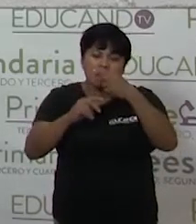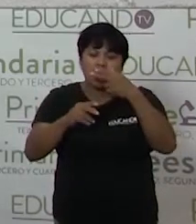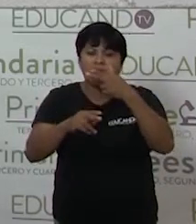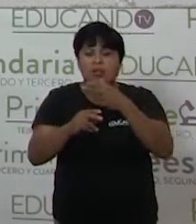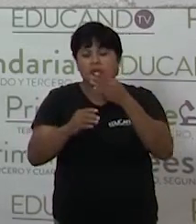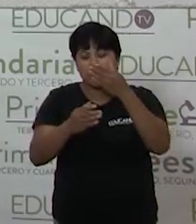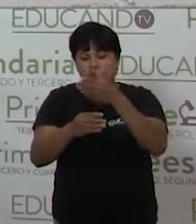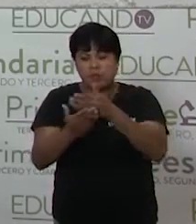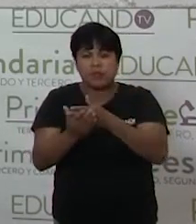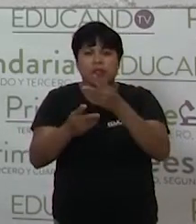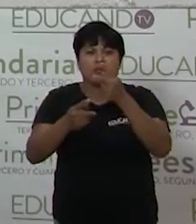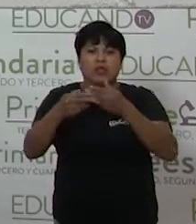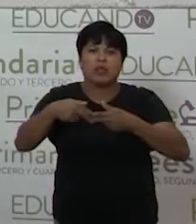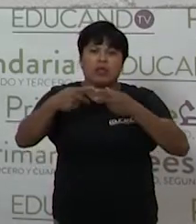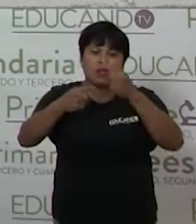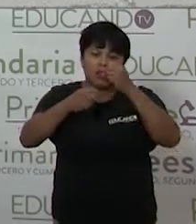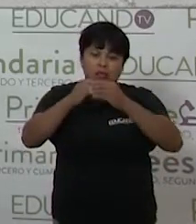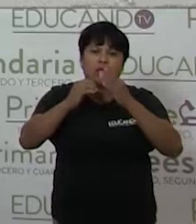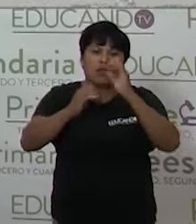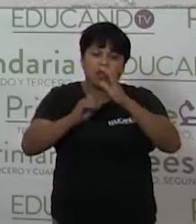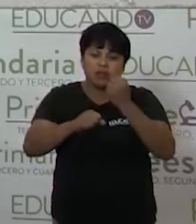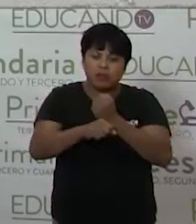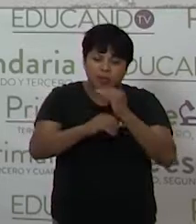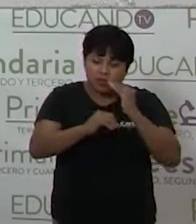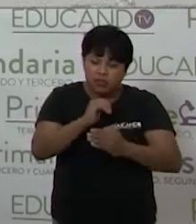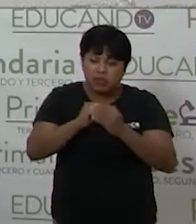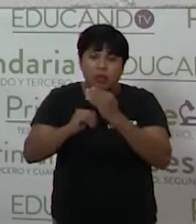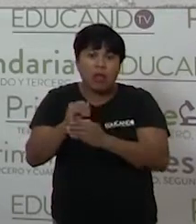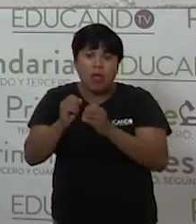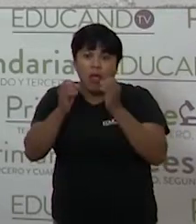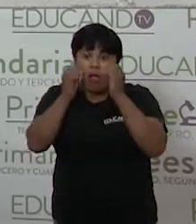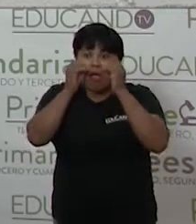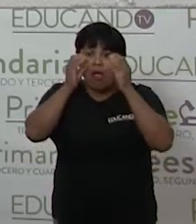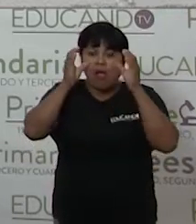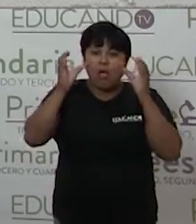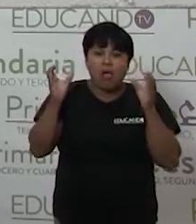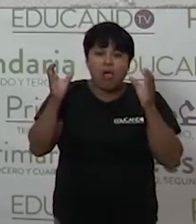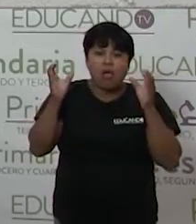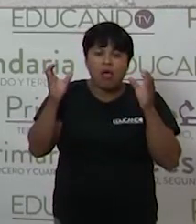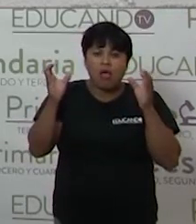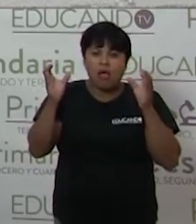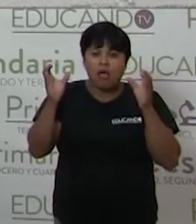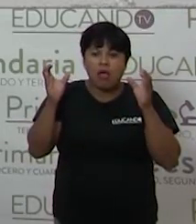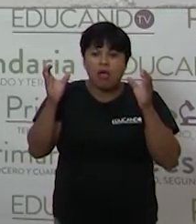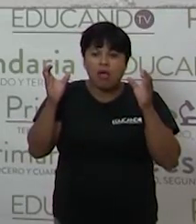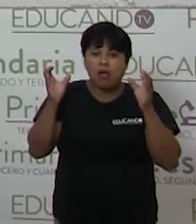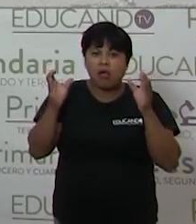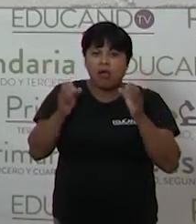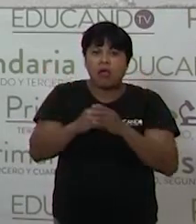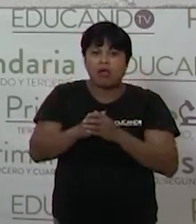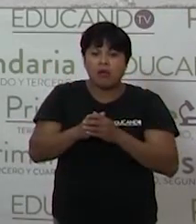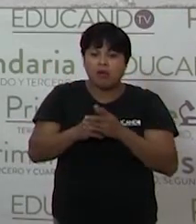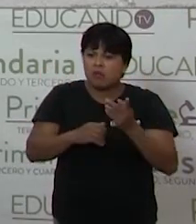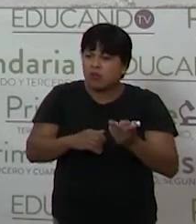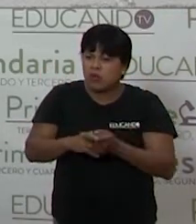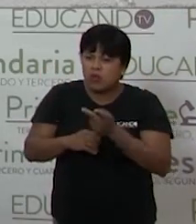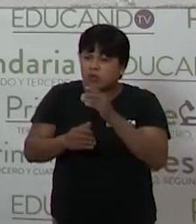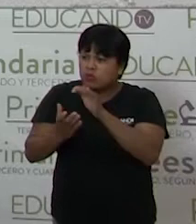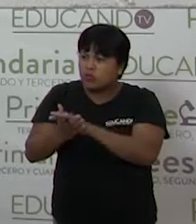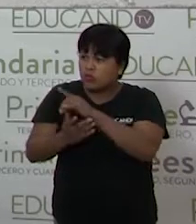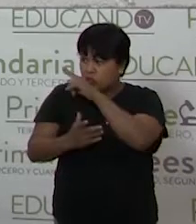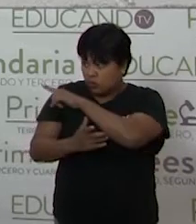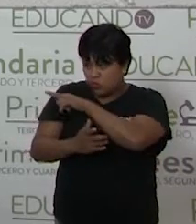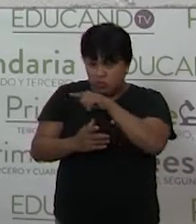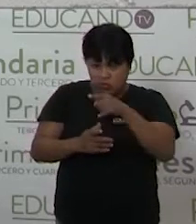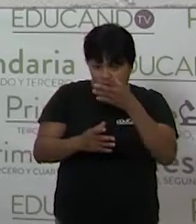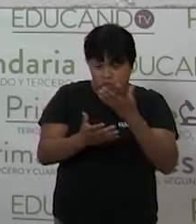observó que los zapatos estaban ya terminados muy sorprendido preguntó a su